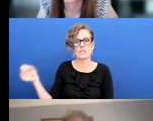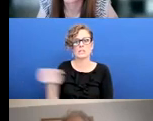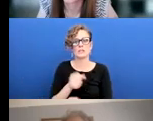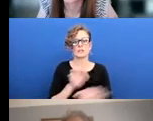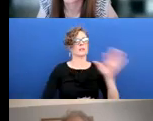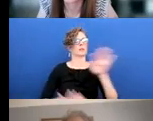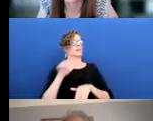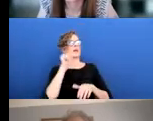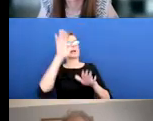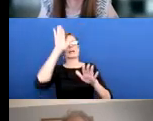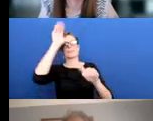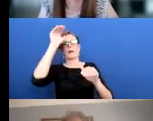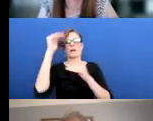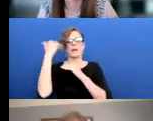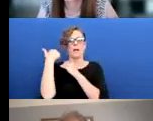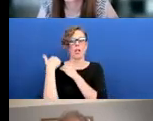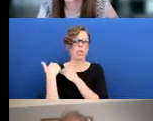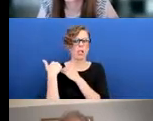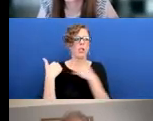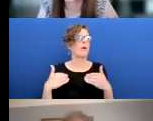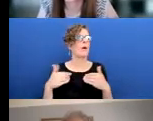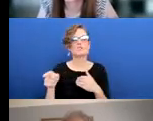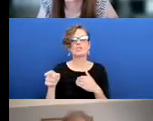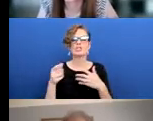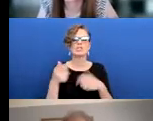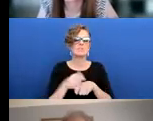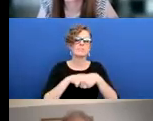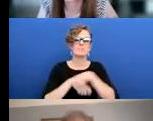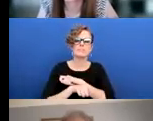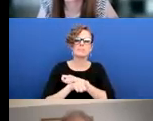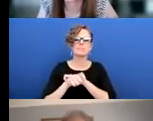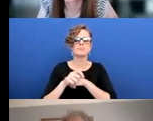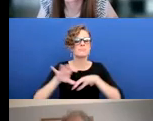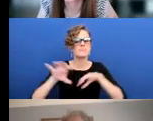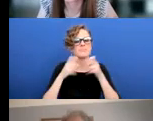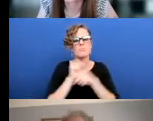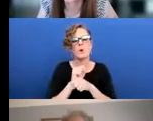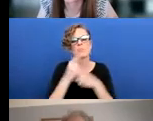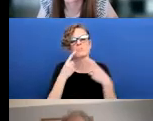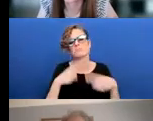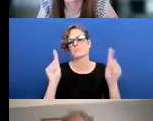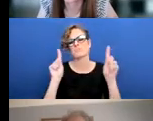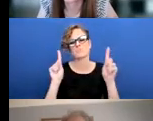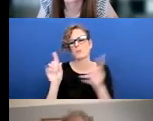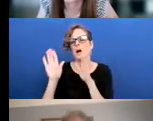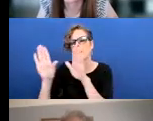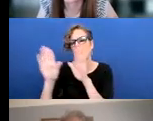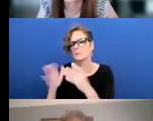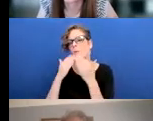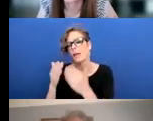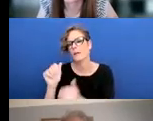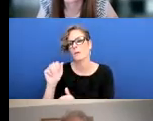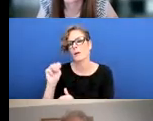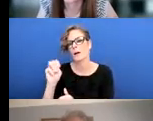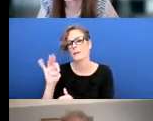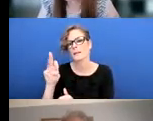Ella entró no esperando hacer tanto trabajo, pero asumió toda la responsabilidad y cumplió muy bien. Y le quiero